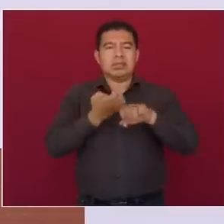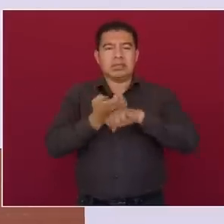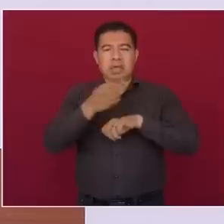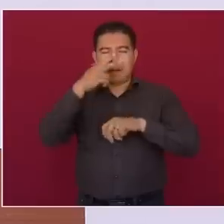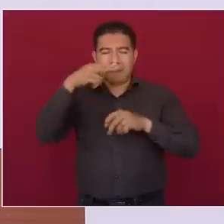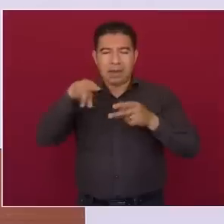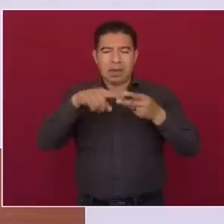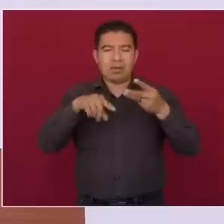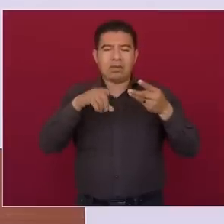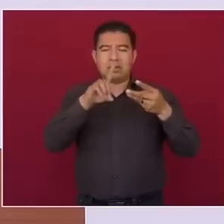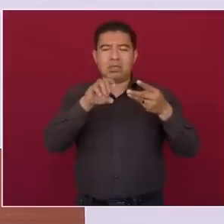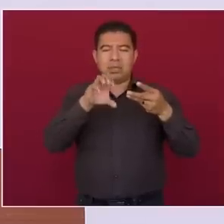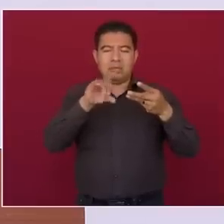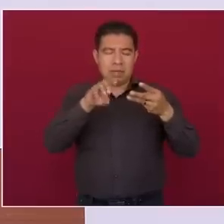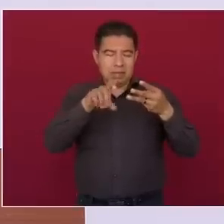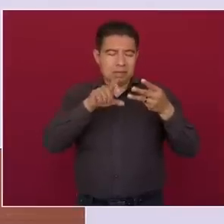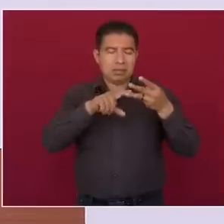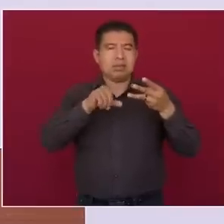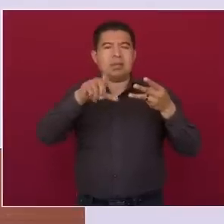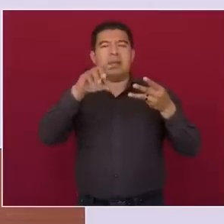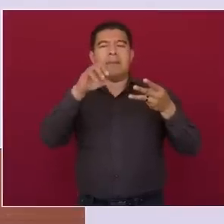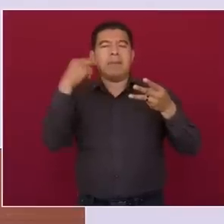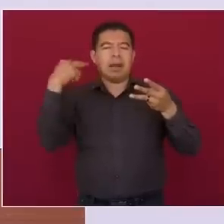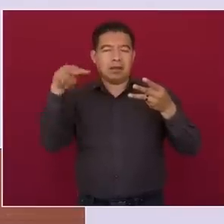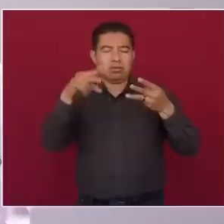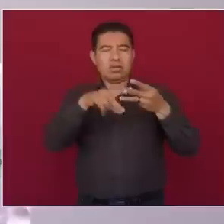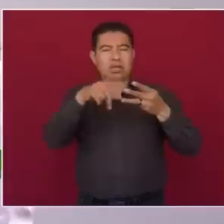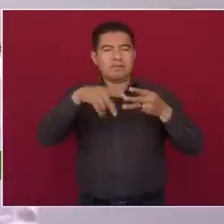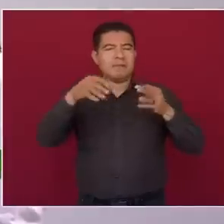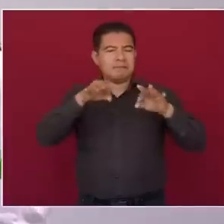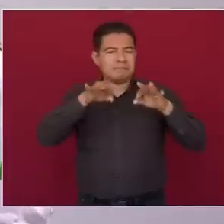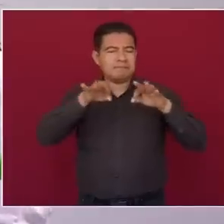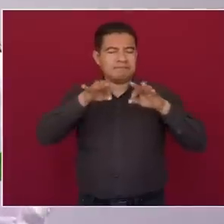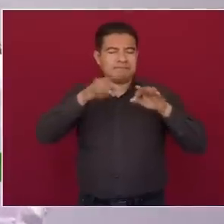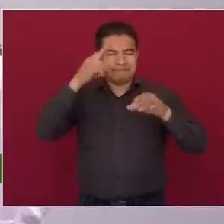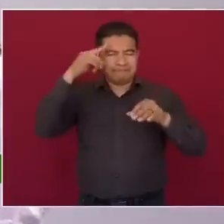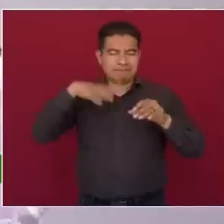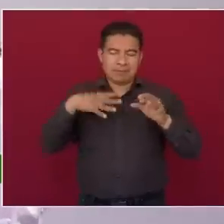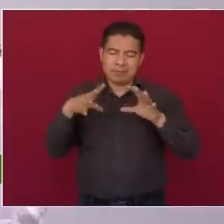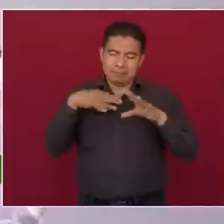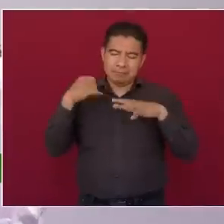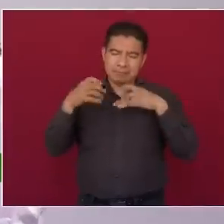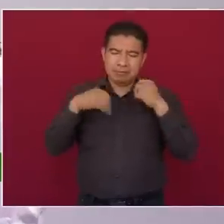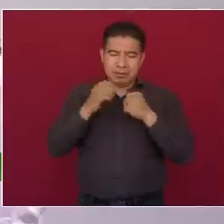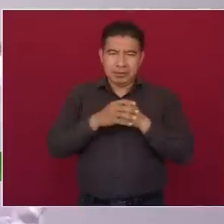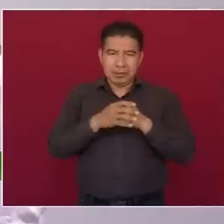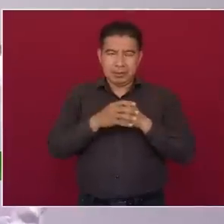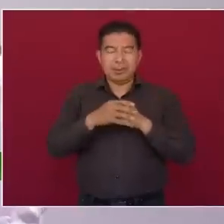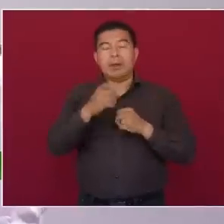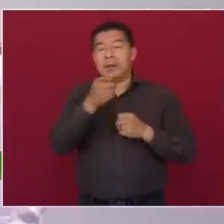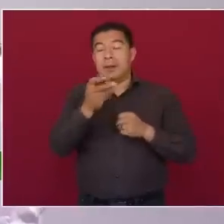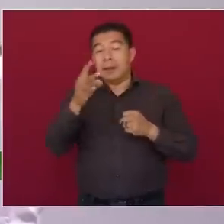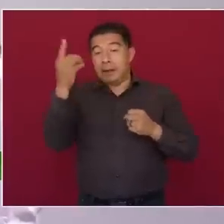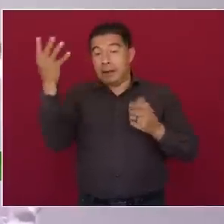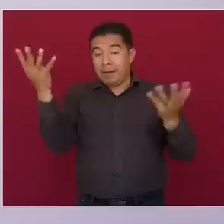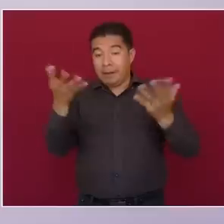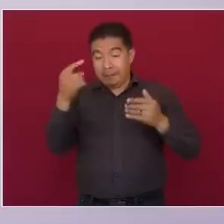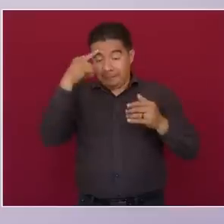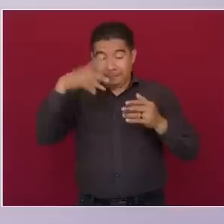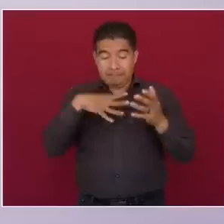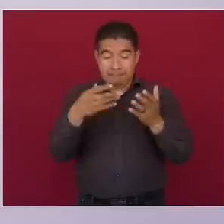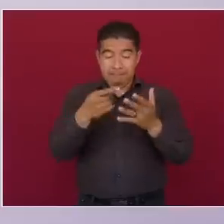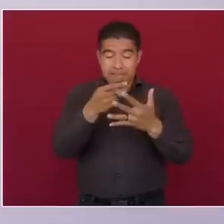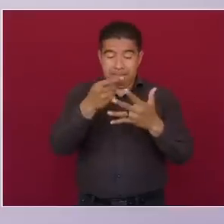estuvieron en su totalidad dedicadas a esta obra. Licitar el gran volumen de concreto resultó muy atractivo y, en